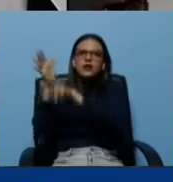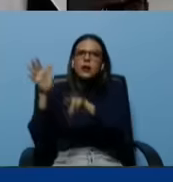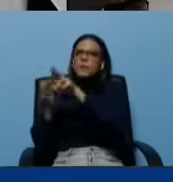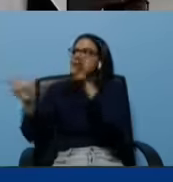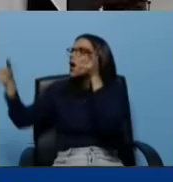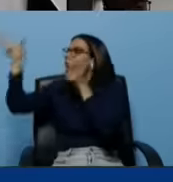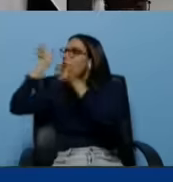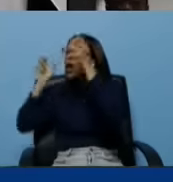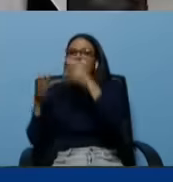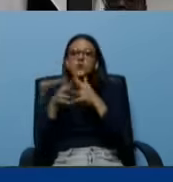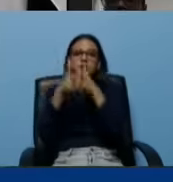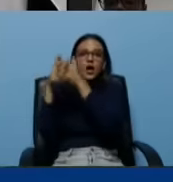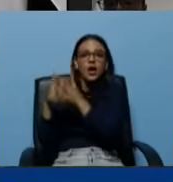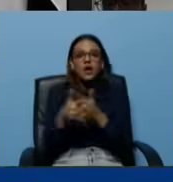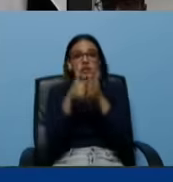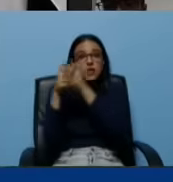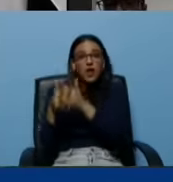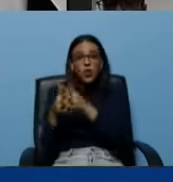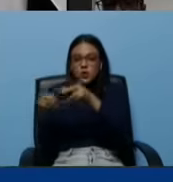los yanquis,